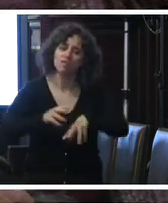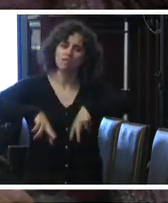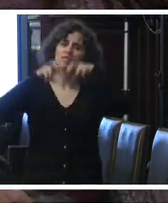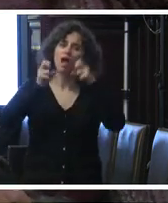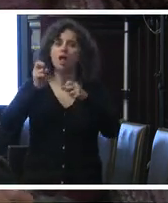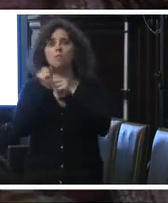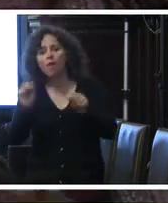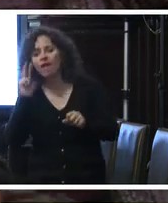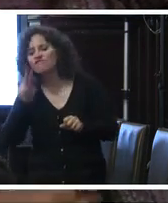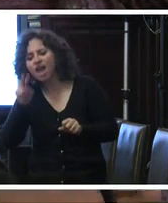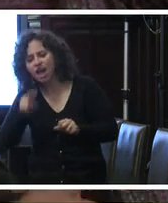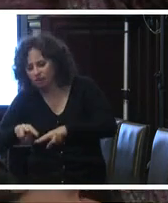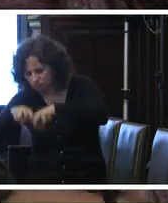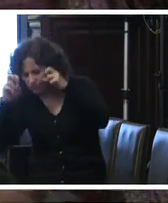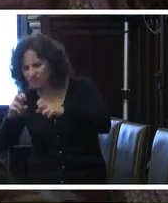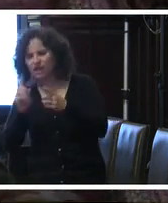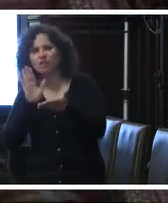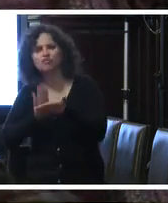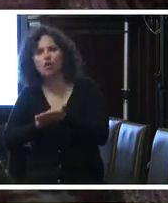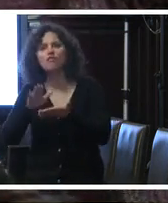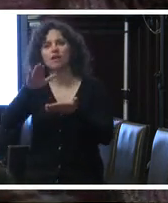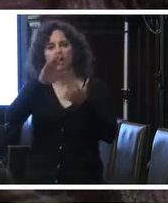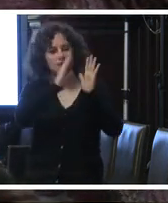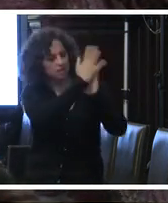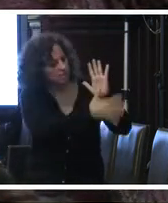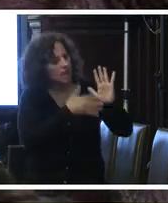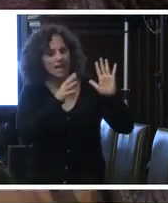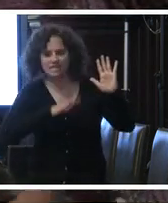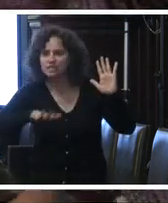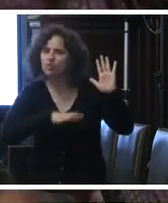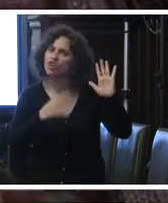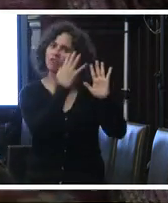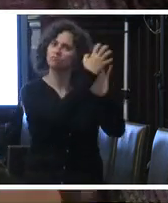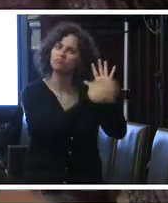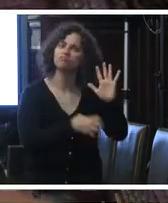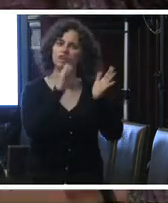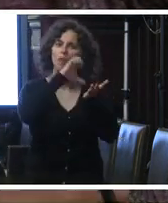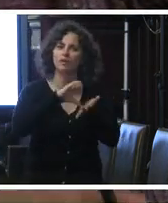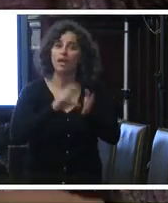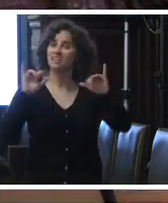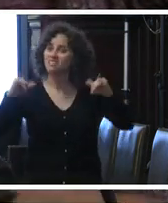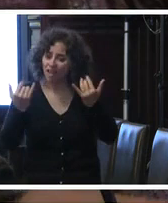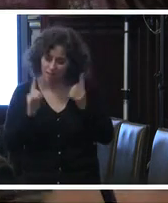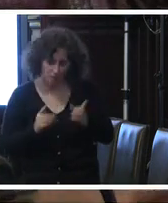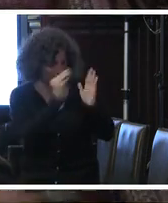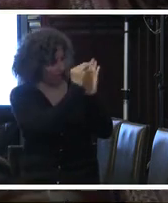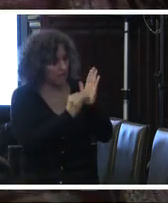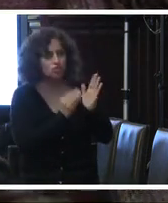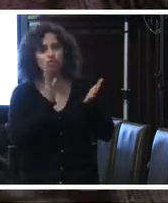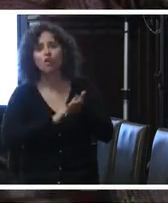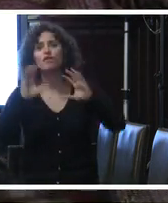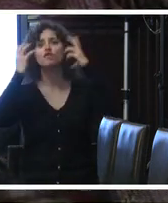generar observatorios nacionales sobre estos hechos, puedan ya implementar registros de violencia de